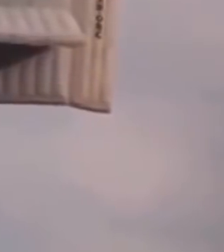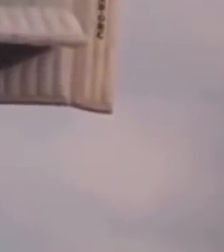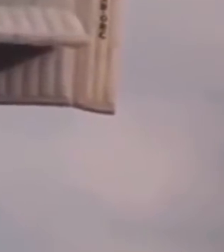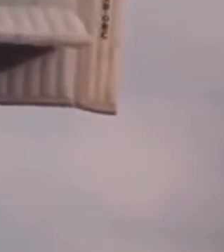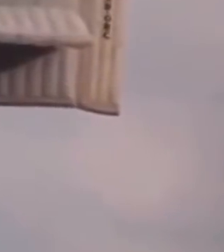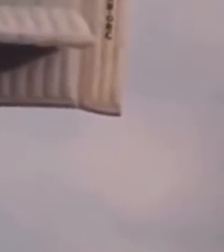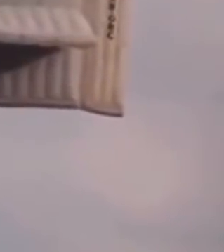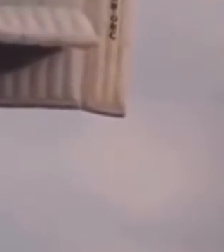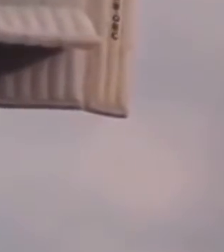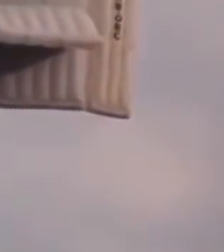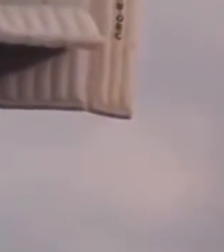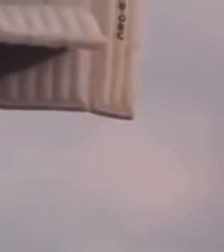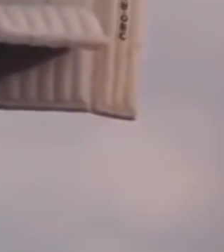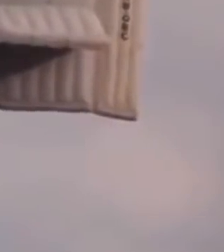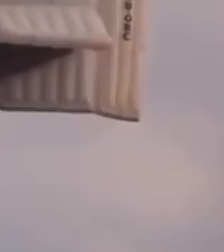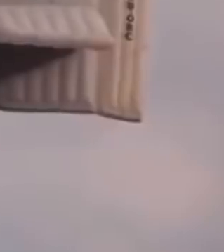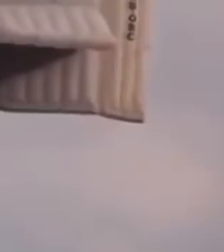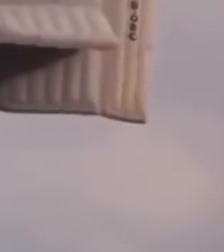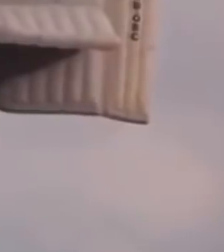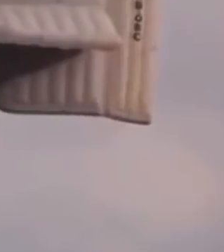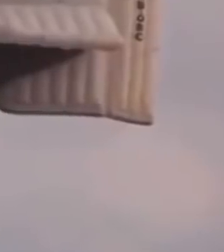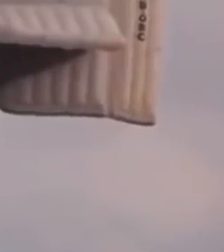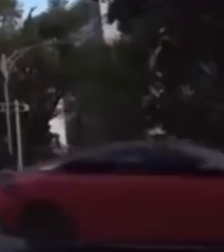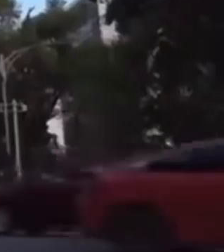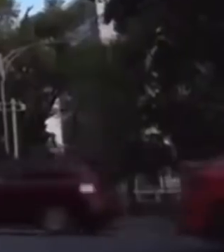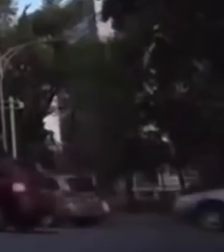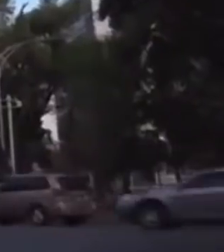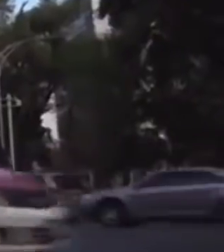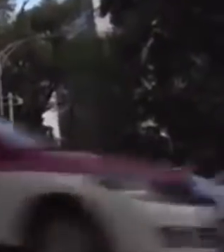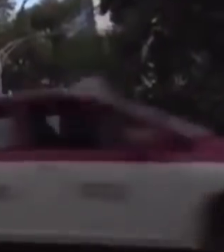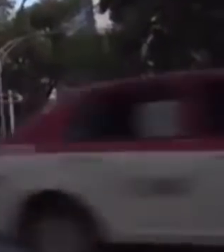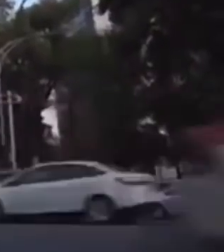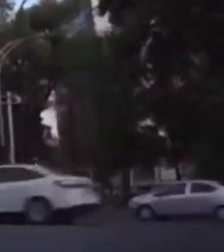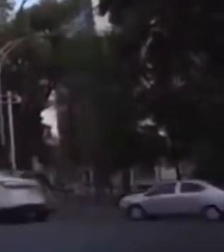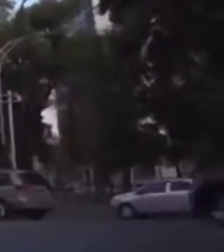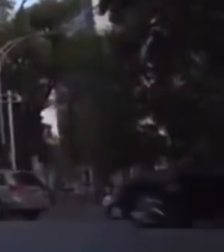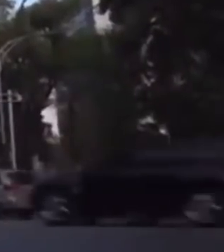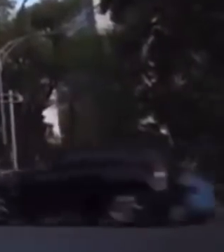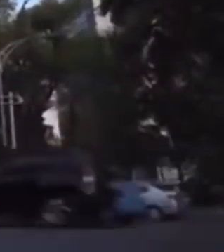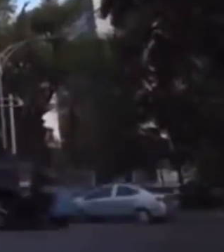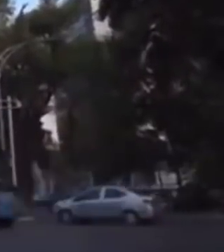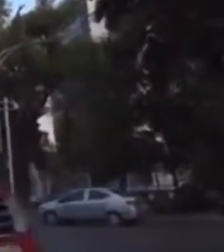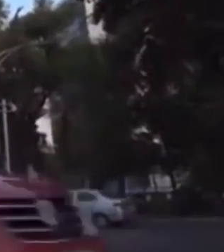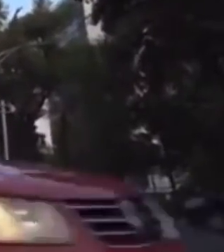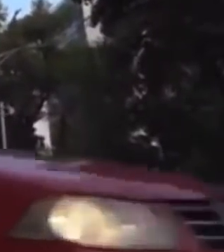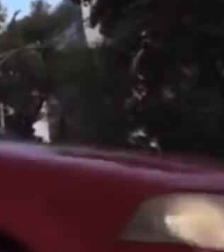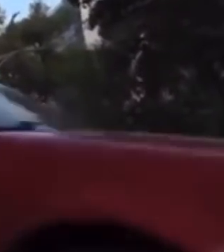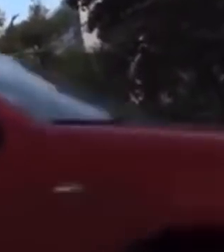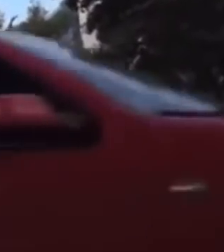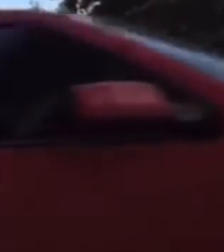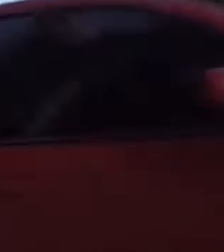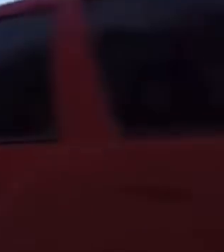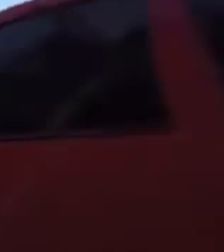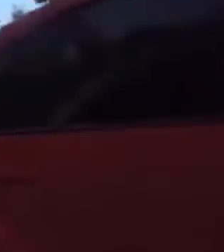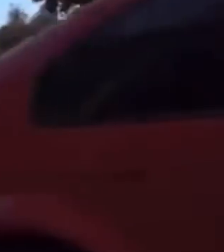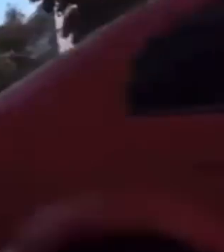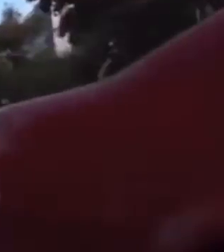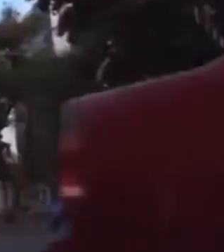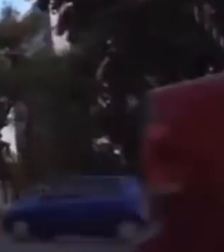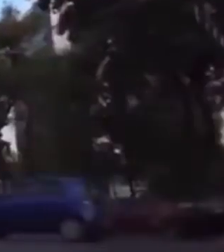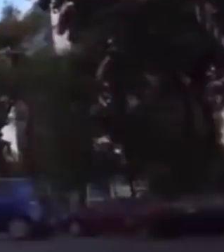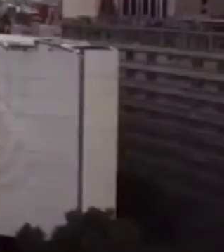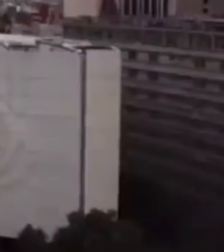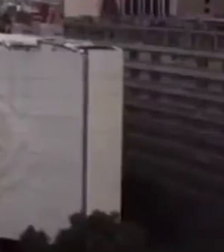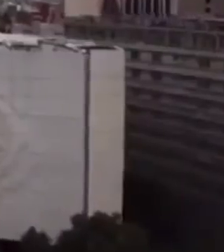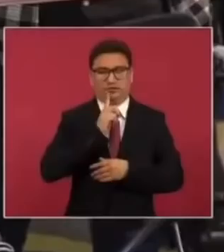una especie de globo, donde mencionaban el número de feminicidios. Curiosamente, este tipo de equipos cuestan alrededor de 100 mil pesos la renta de este tipo de dirigibles. ¿Qué